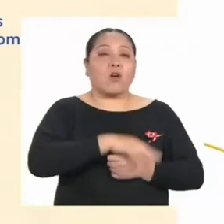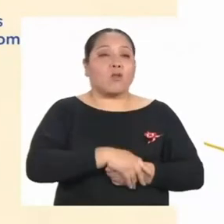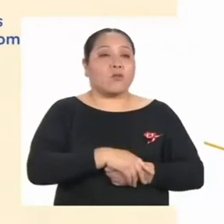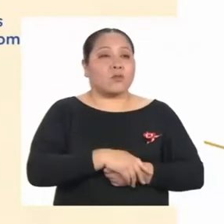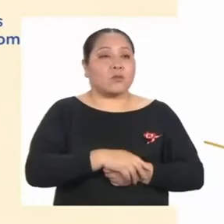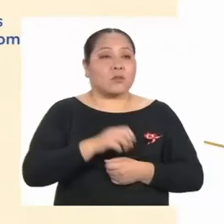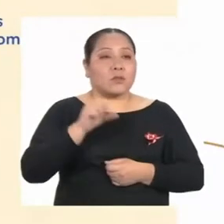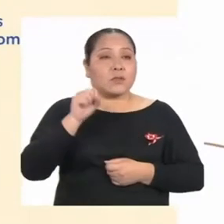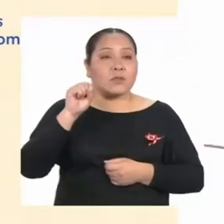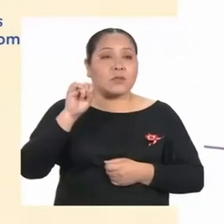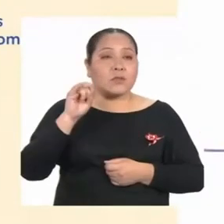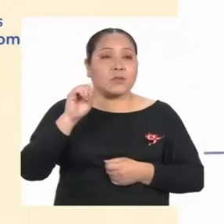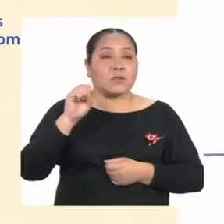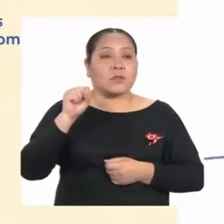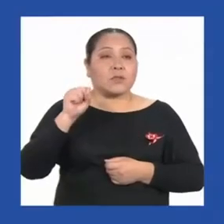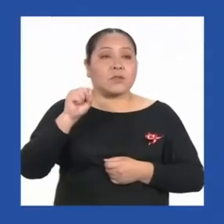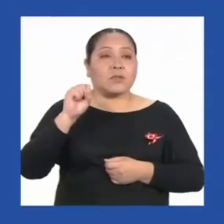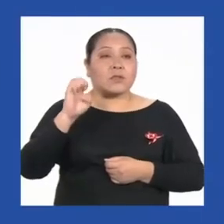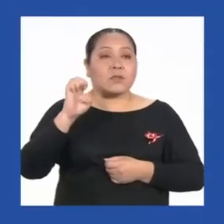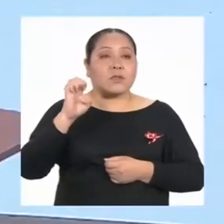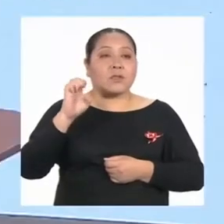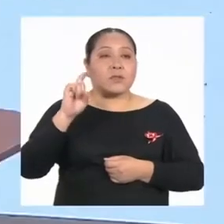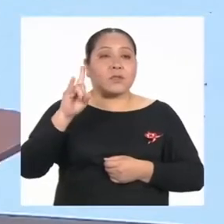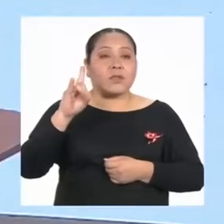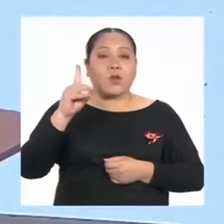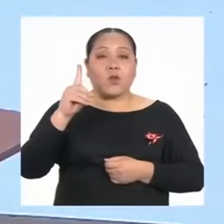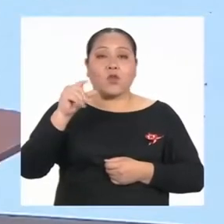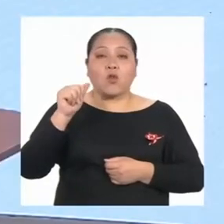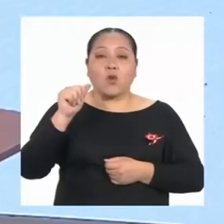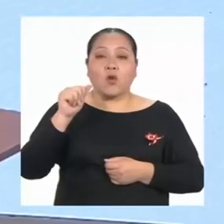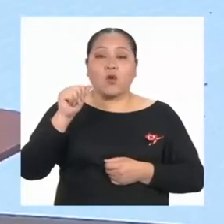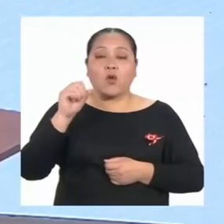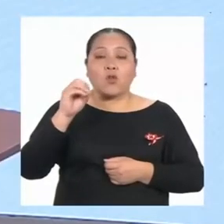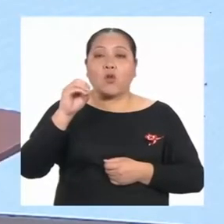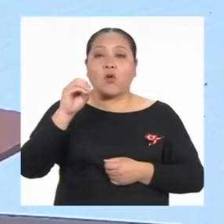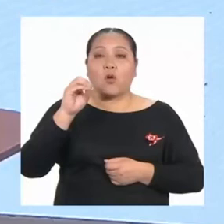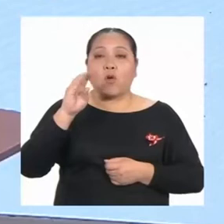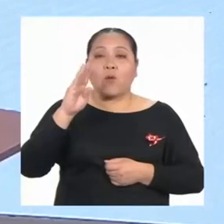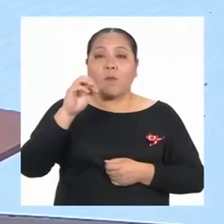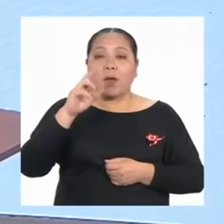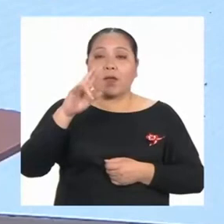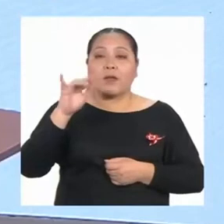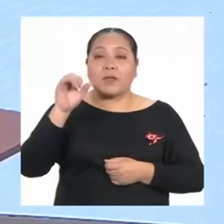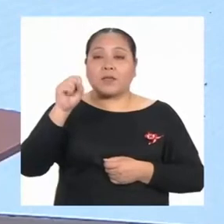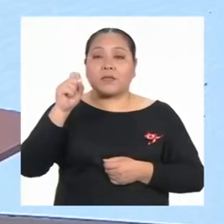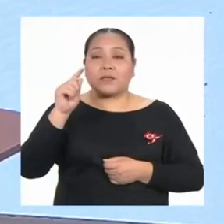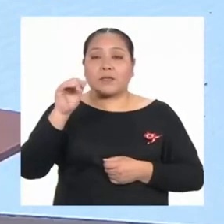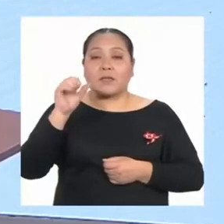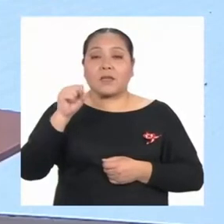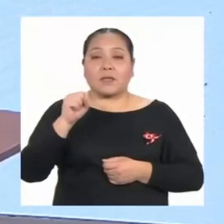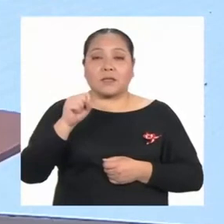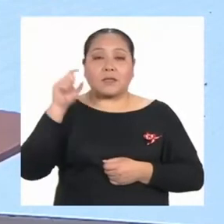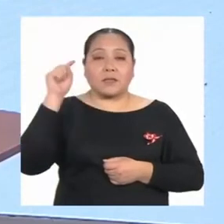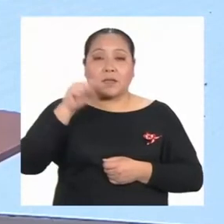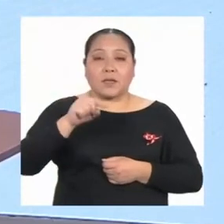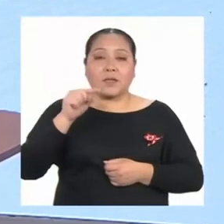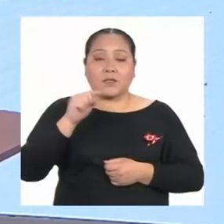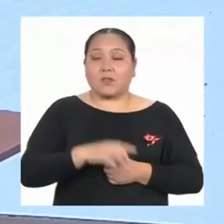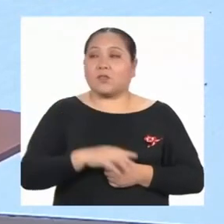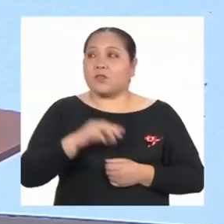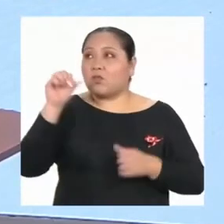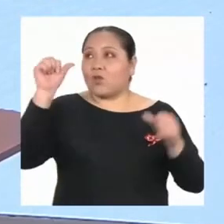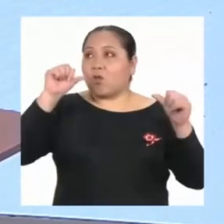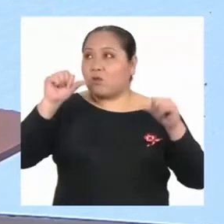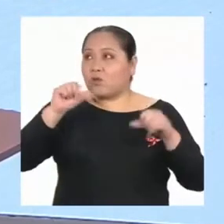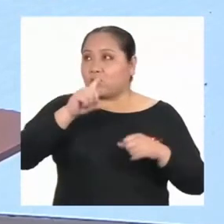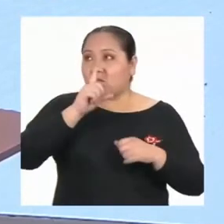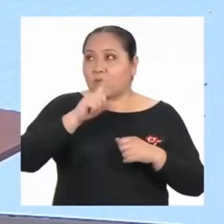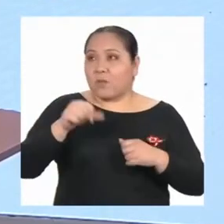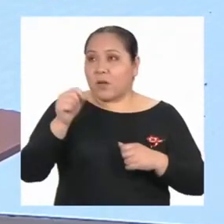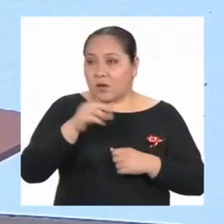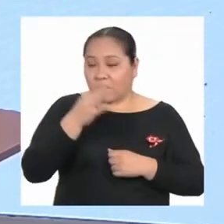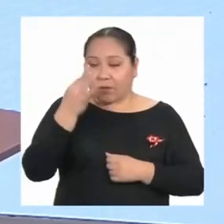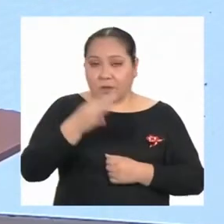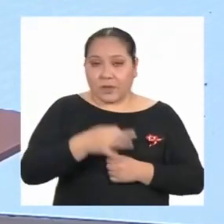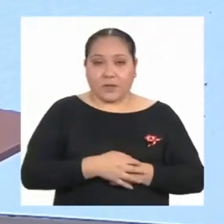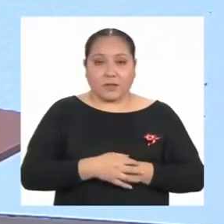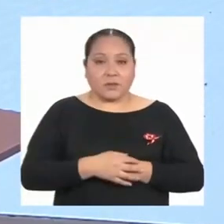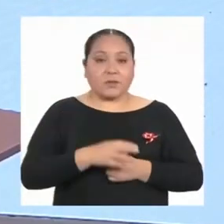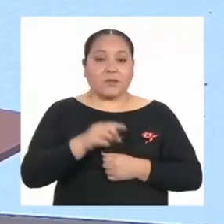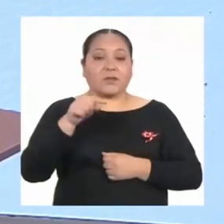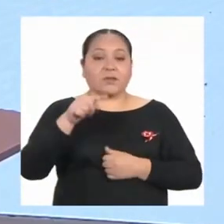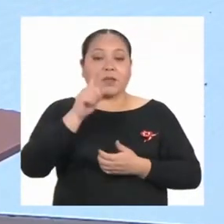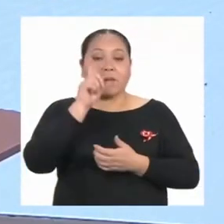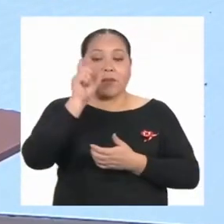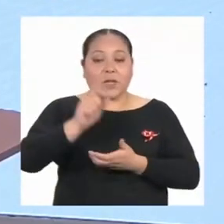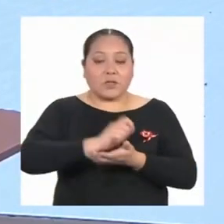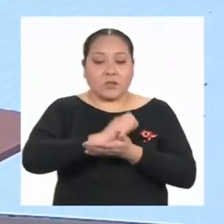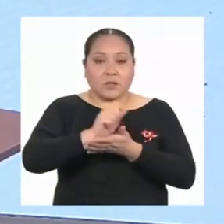pseudo-barristas y disocial. Así es, los pseudo-barristas serían los malos, ¿verdad? Pues el autor